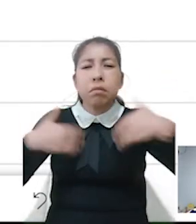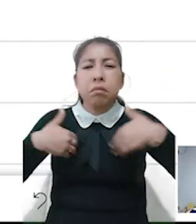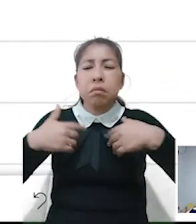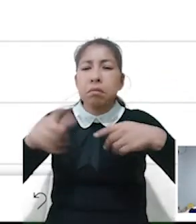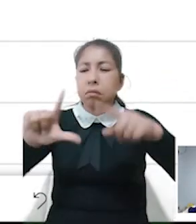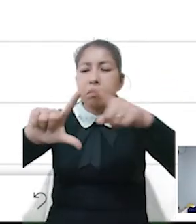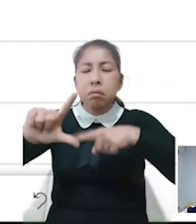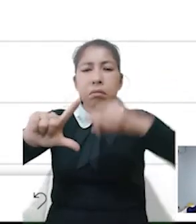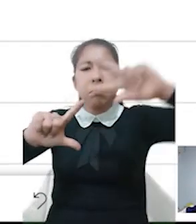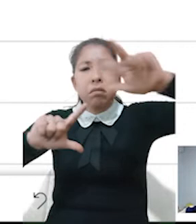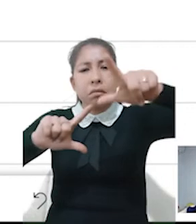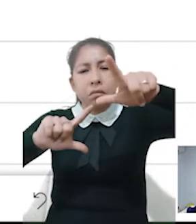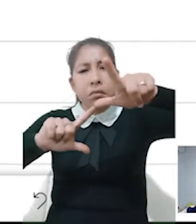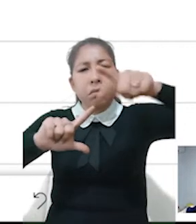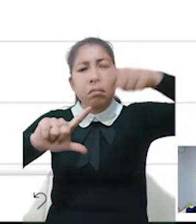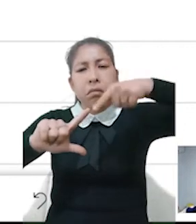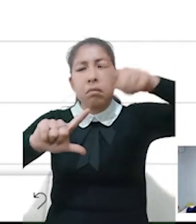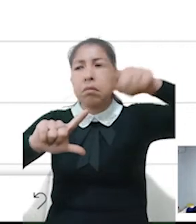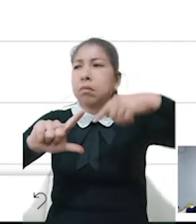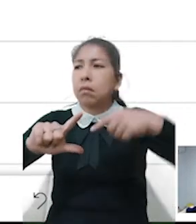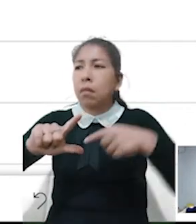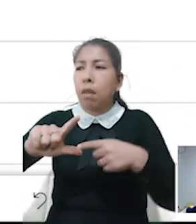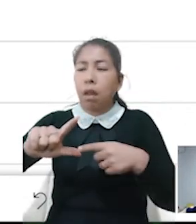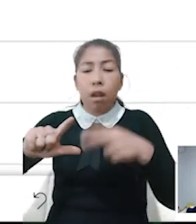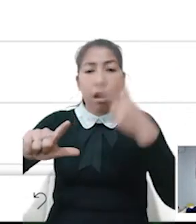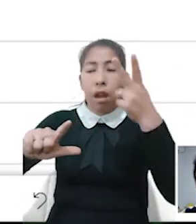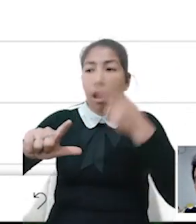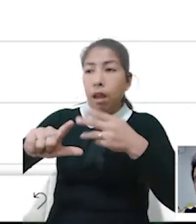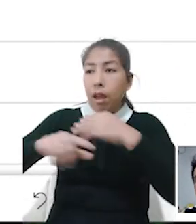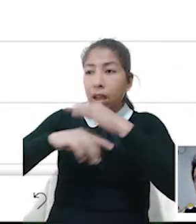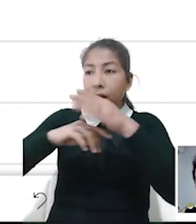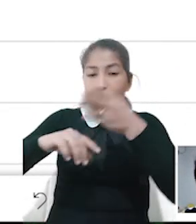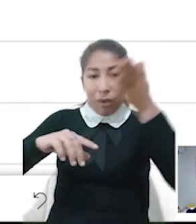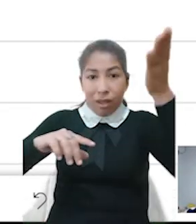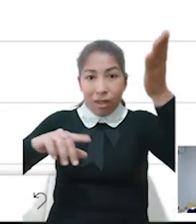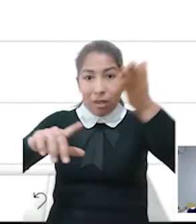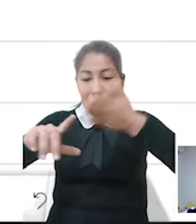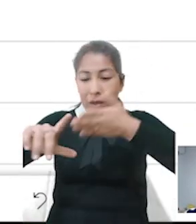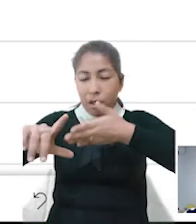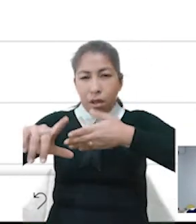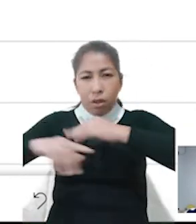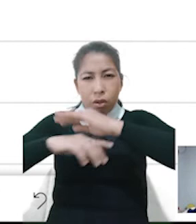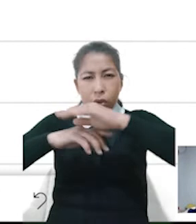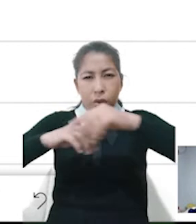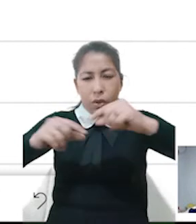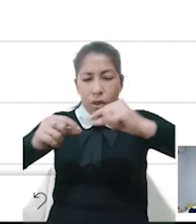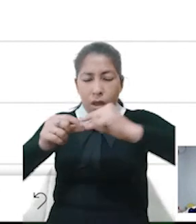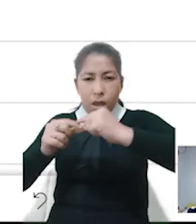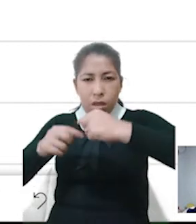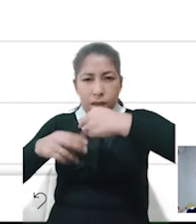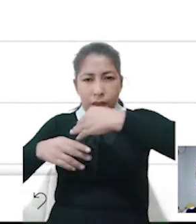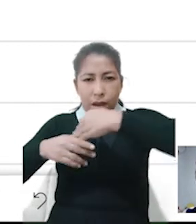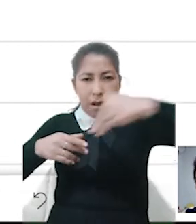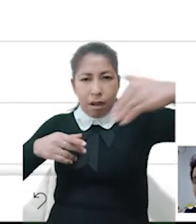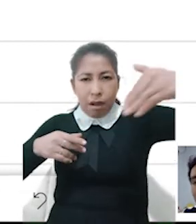vértice. Voy a dibujar acá el vértice que los está uniendo, es decir, este segmento lo estamos repitiendo acá.